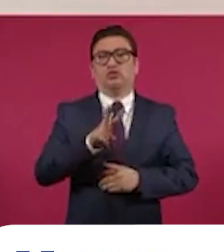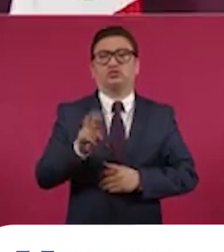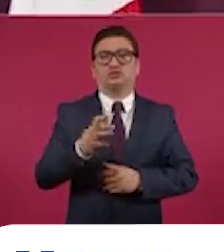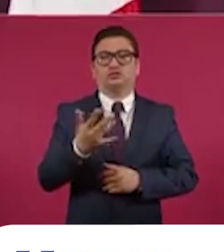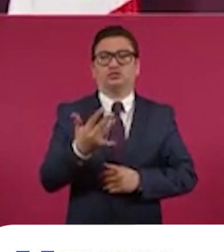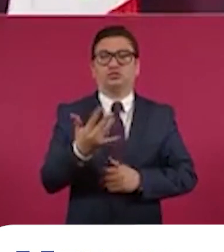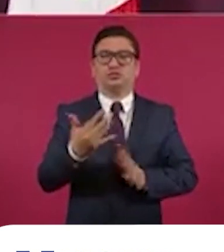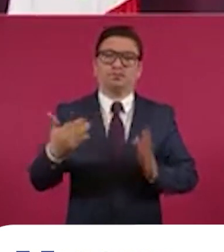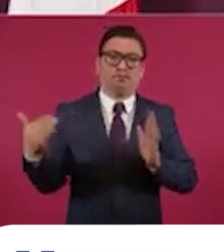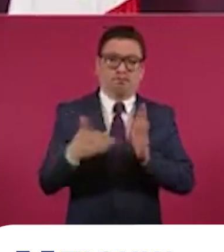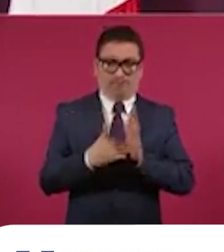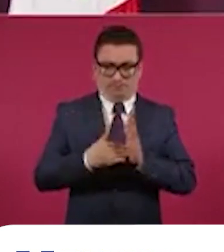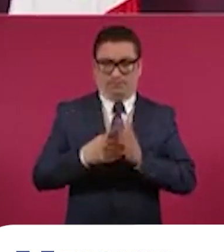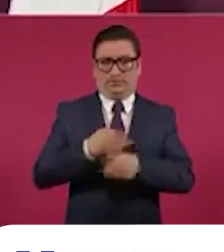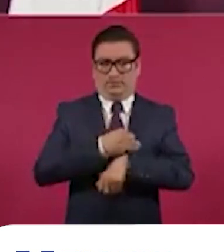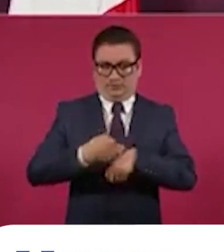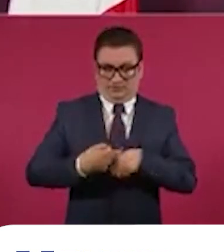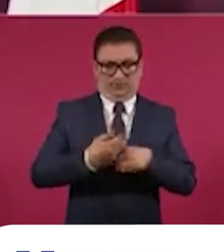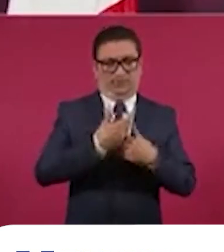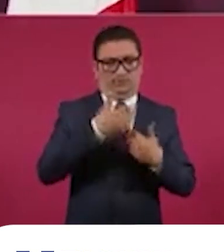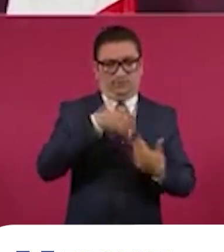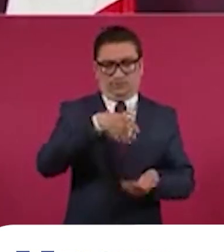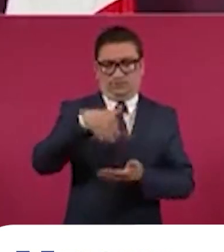250,000 familias